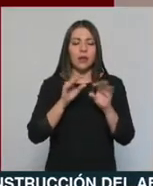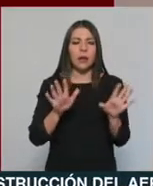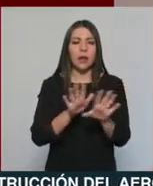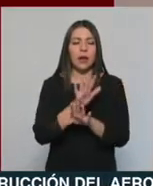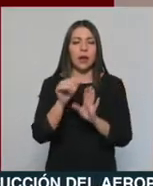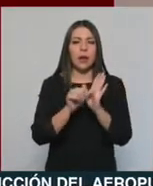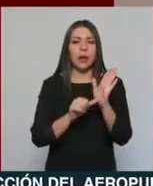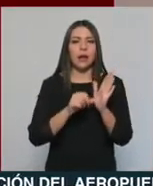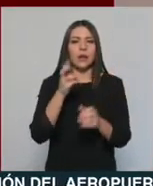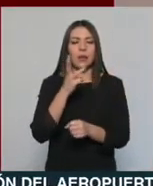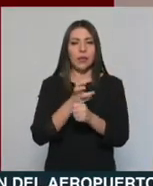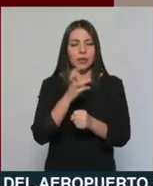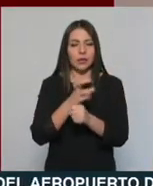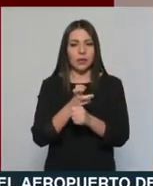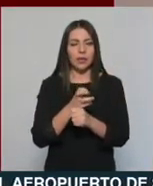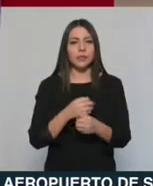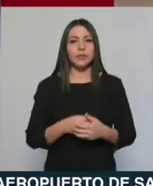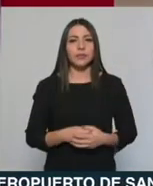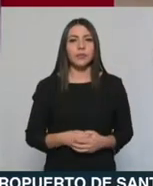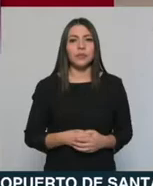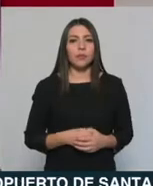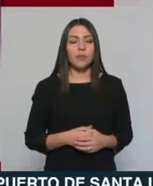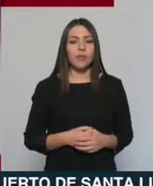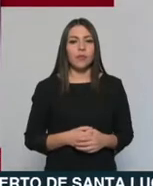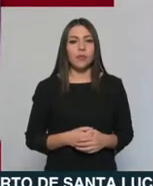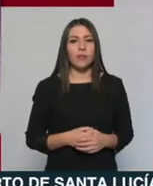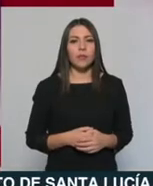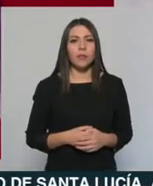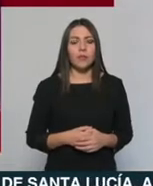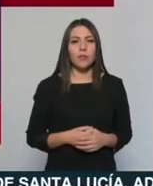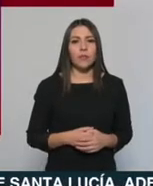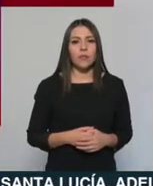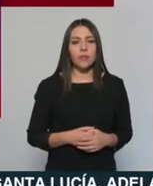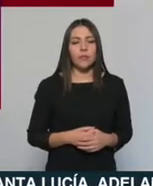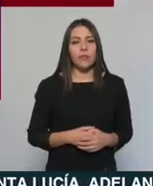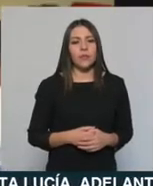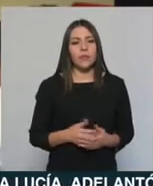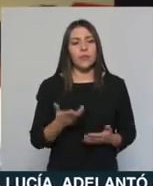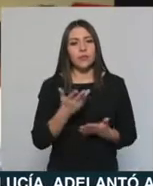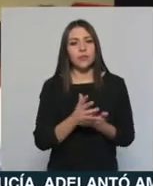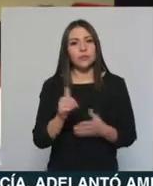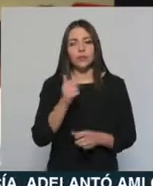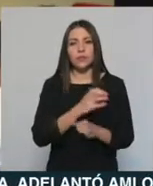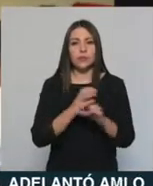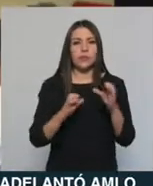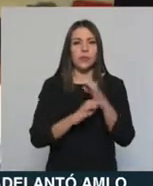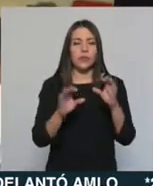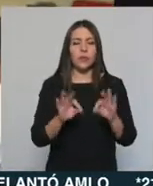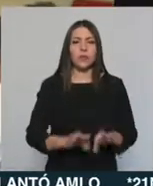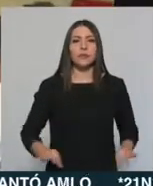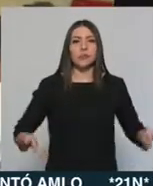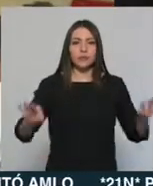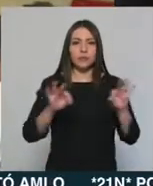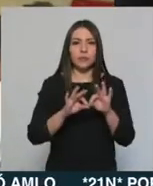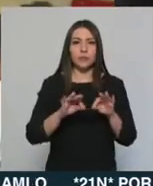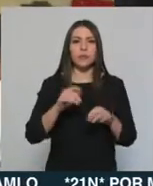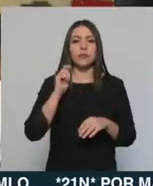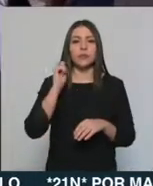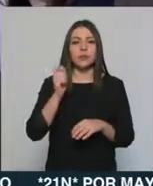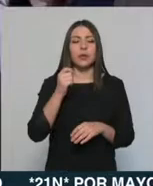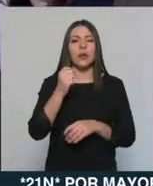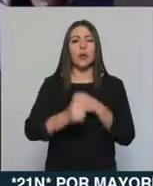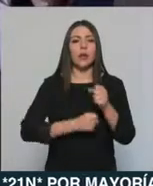3. Y una cuestión que es importante es señalar cómo, tanto